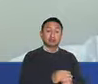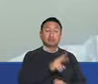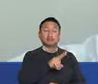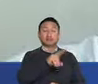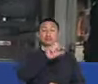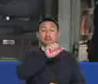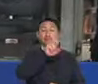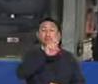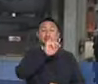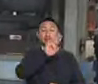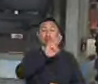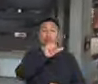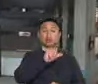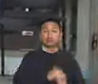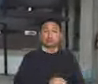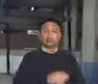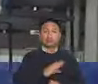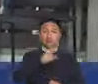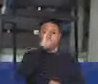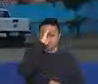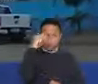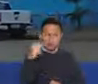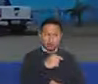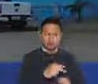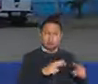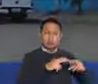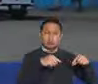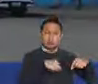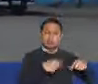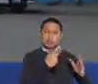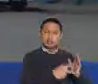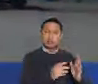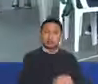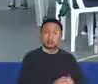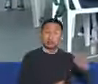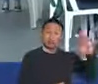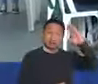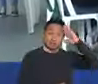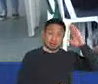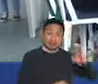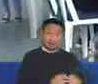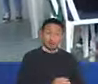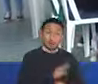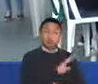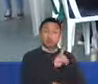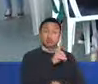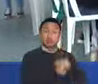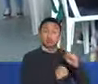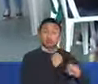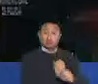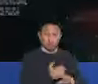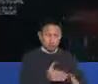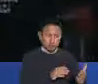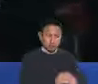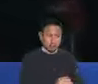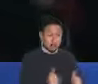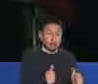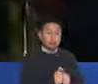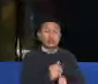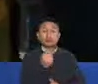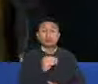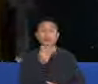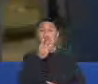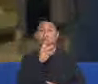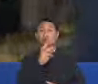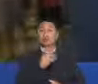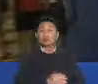Lucas Marcillo. La policía investiga el móvil del crimen que cobró no solo la vida del político de 41 años, sino también la de un menor de 16 y dejó